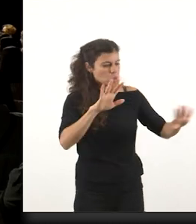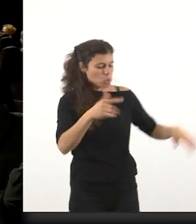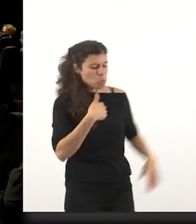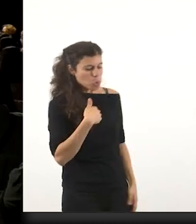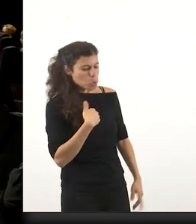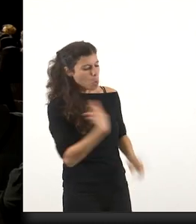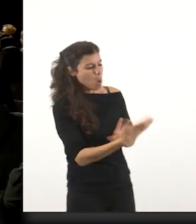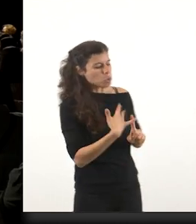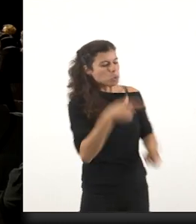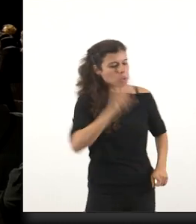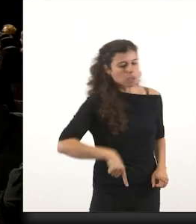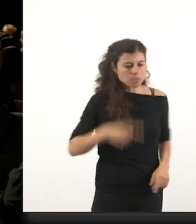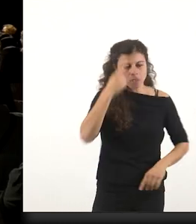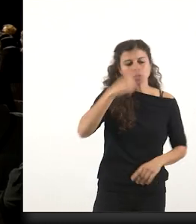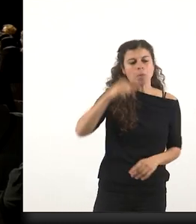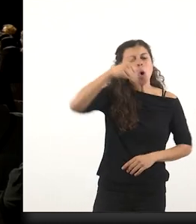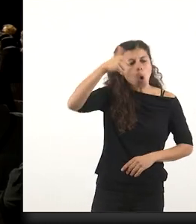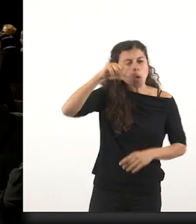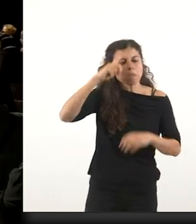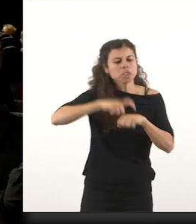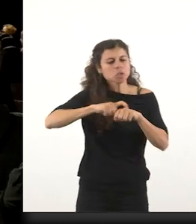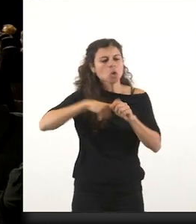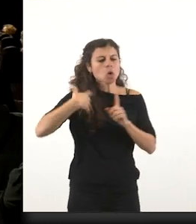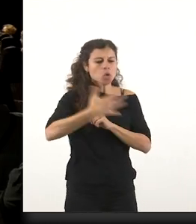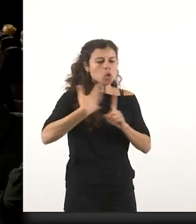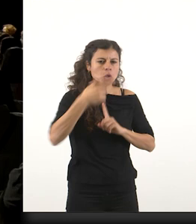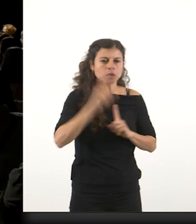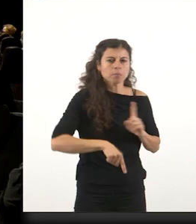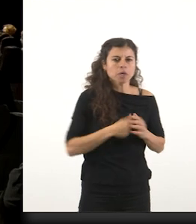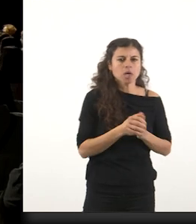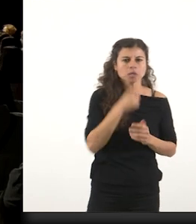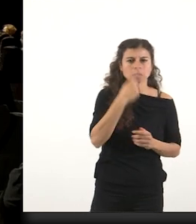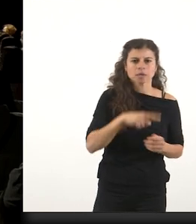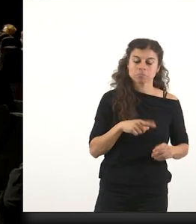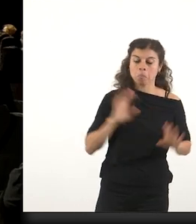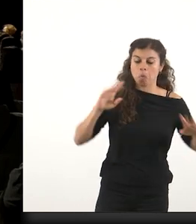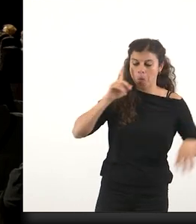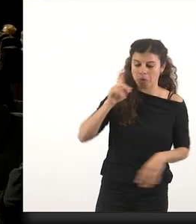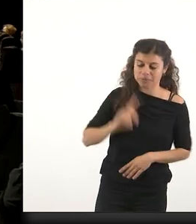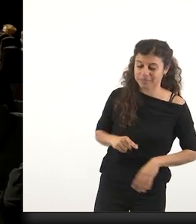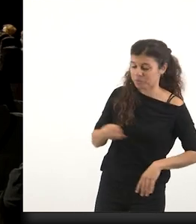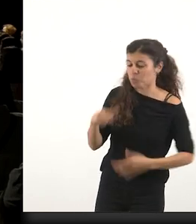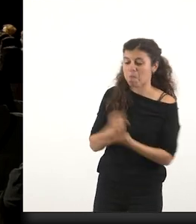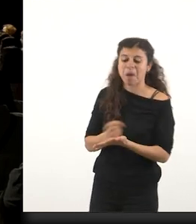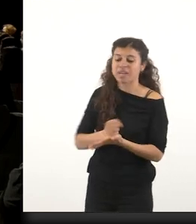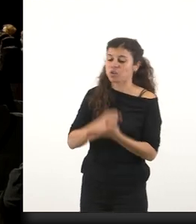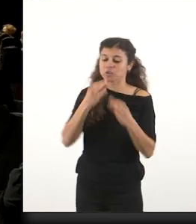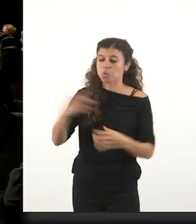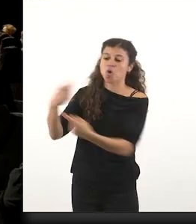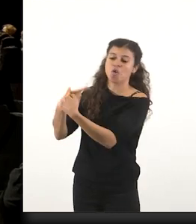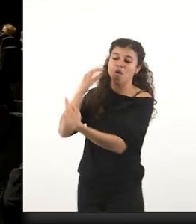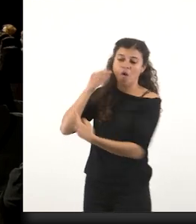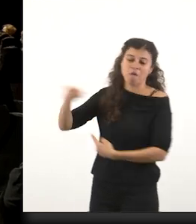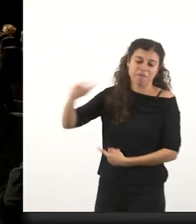¿vale? Oye, psicológicamente los hombres también sufrimos violencia. Yo no sé si eres maltratado, Antonio, pero yo que eres mariconazo. La novia te está montando el pollo,